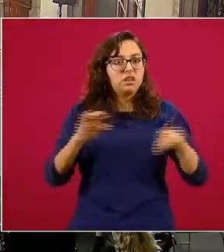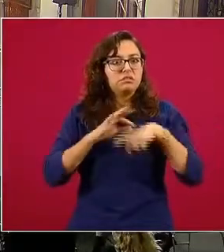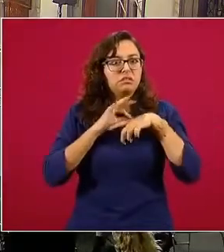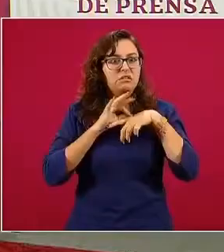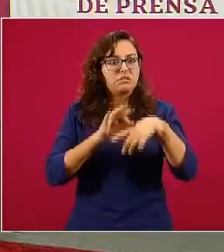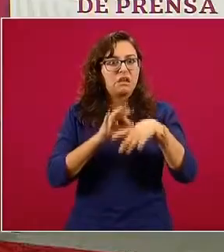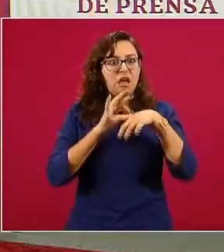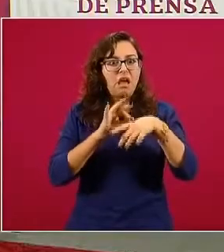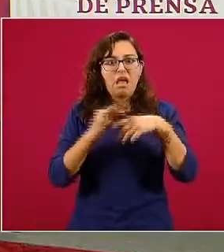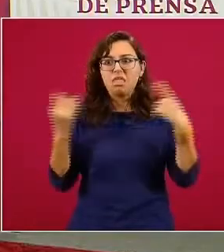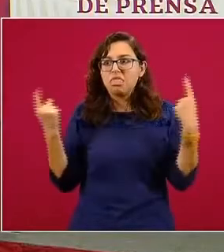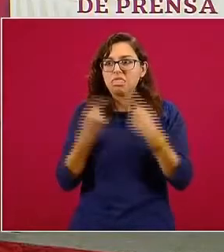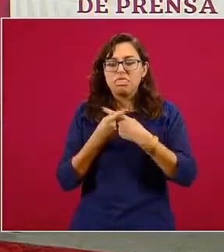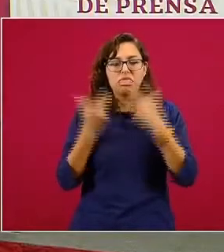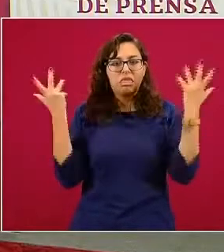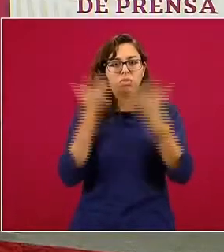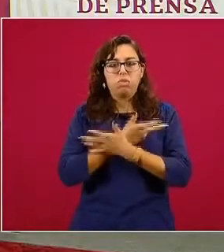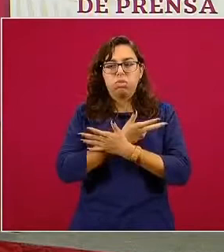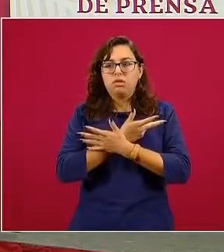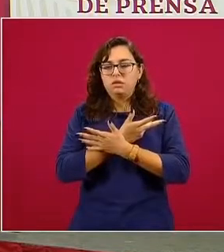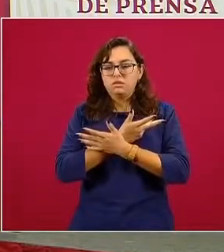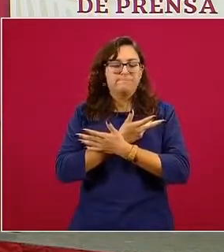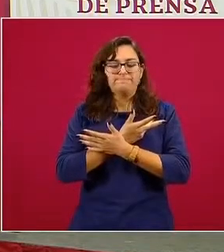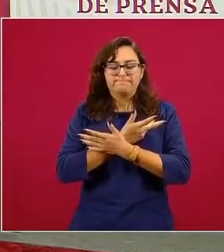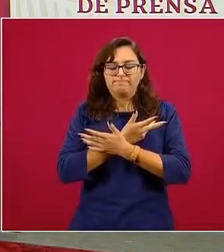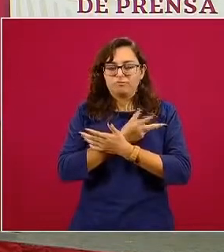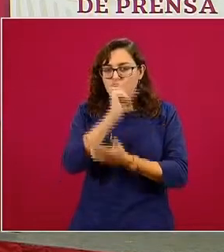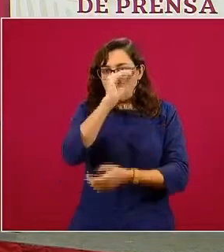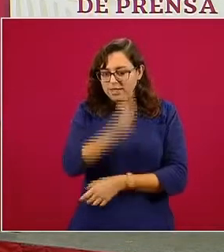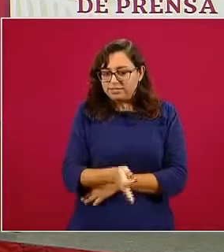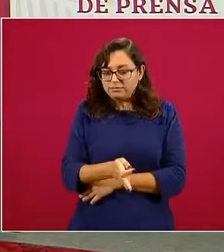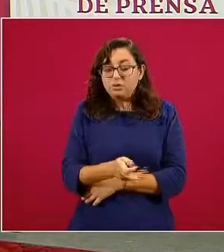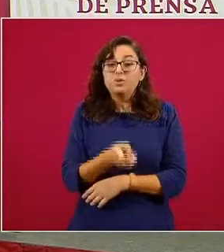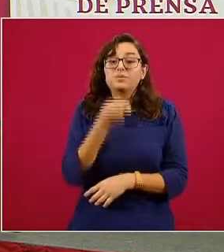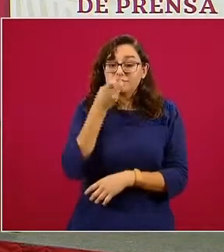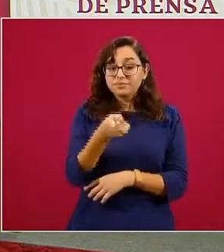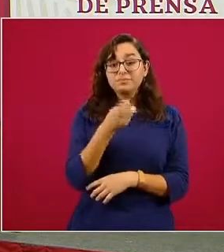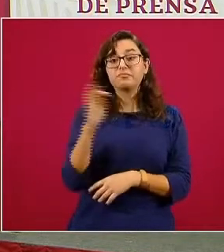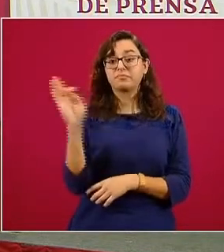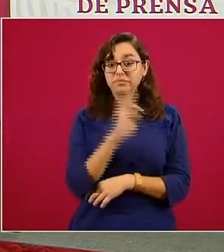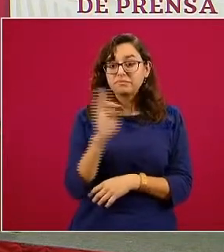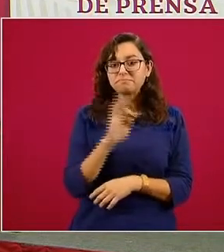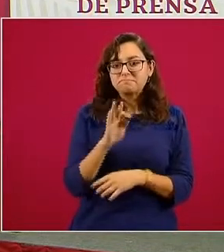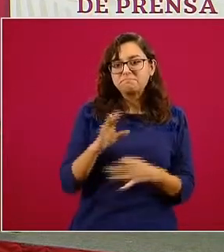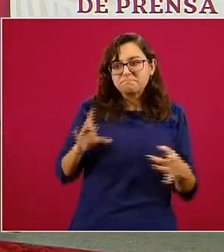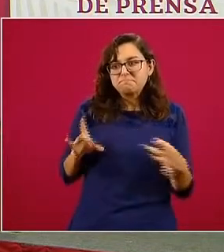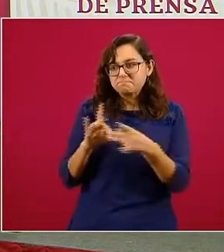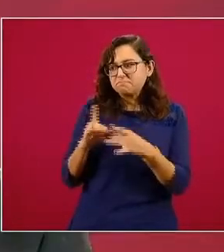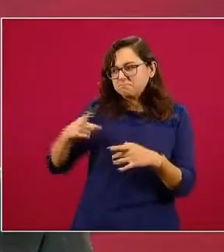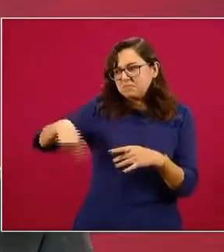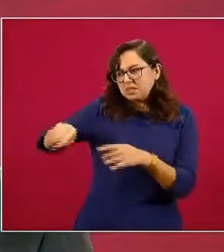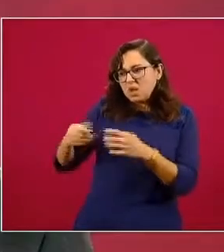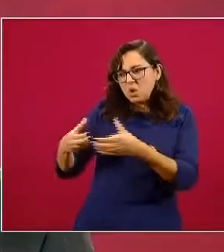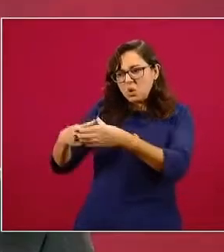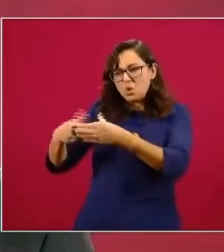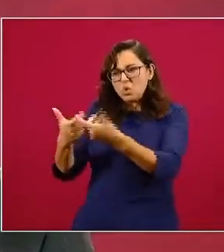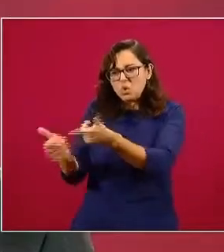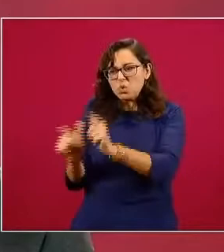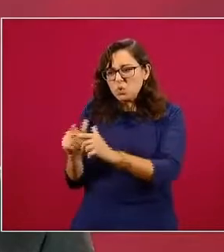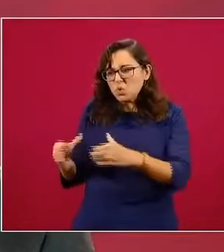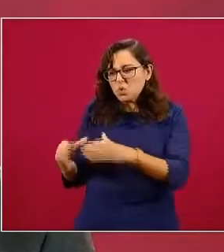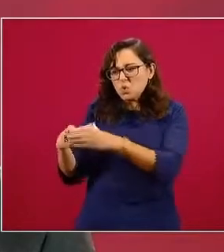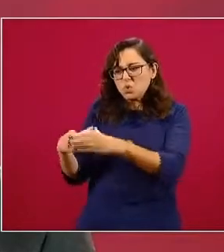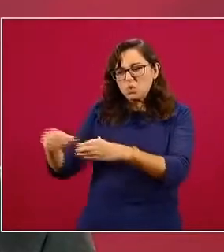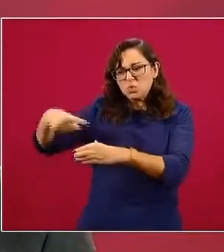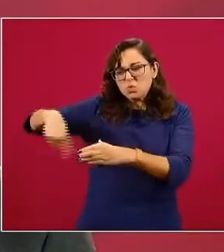posiblemente, y esto lo relaciona un poco por la identidad, la visión política que tienen estos grupos de